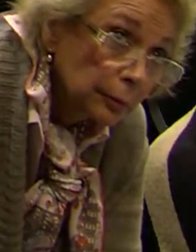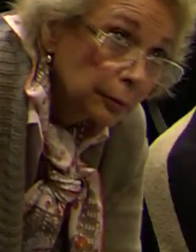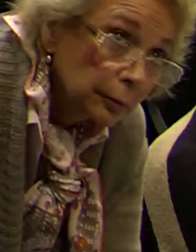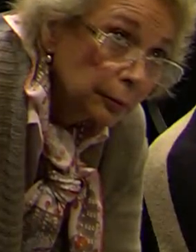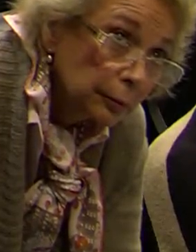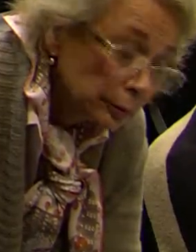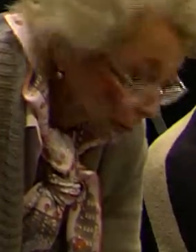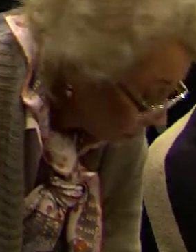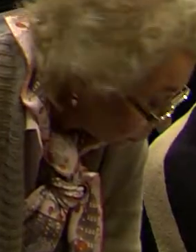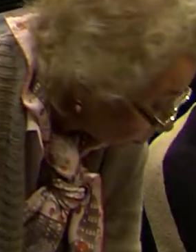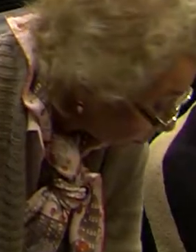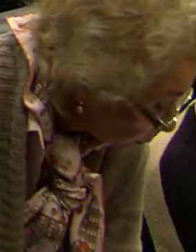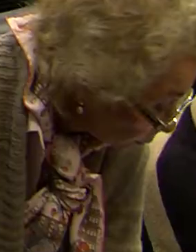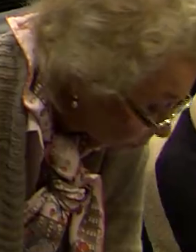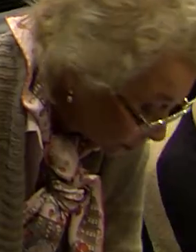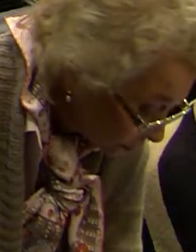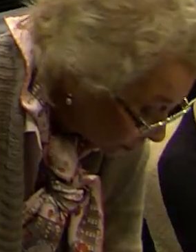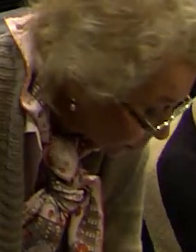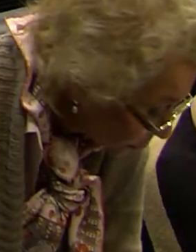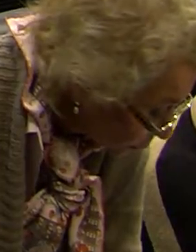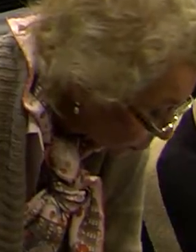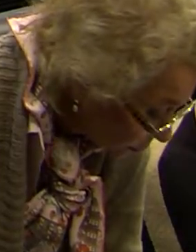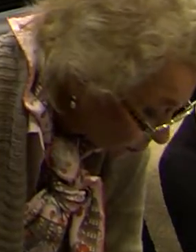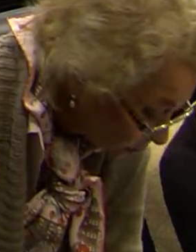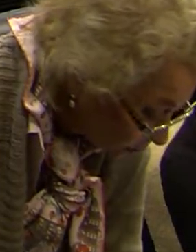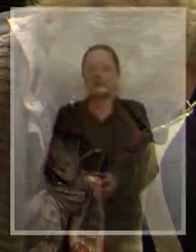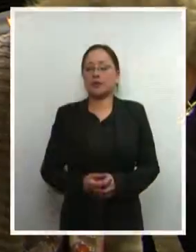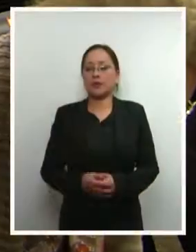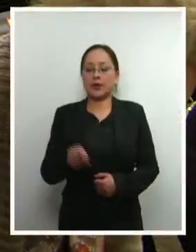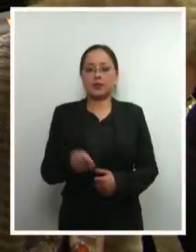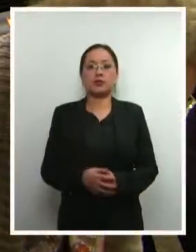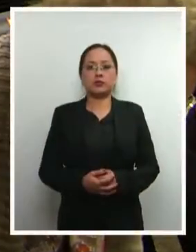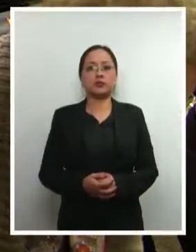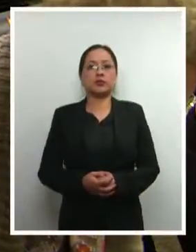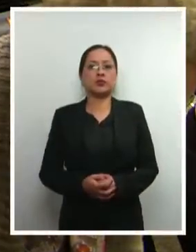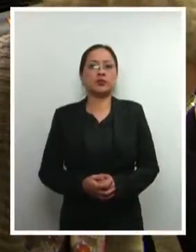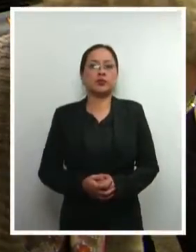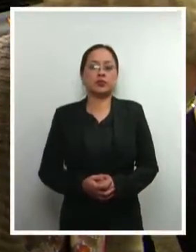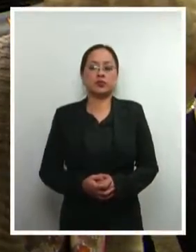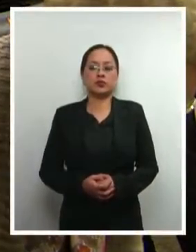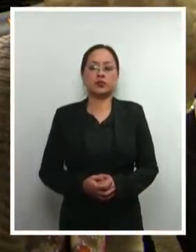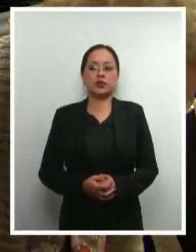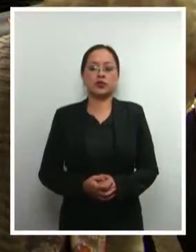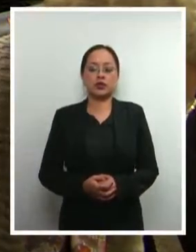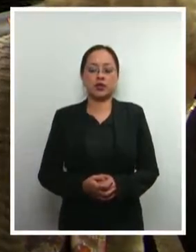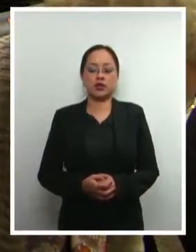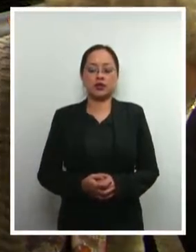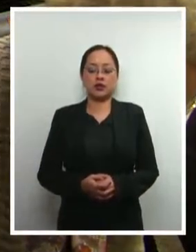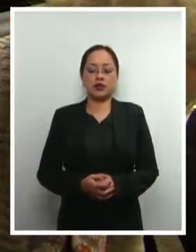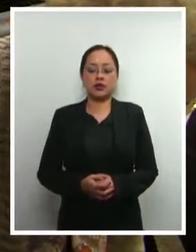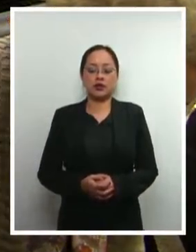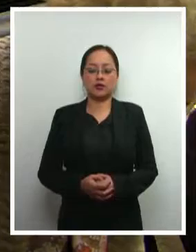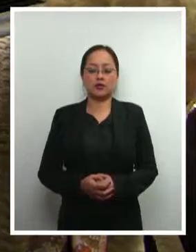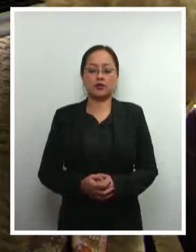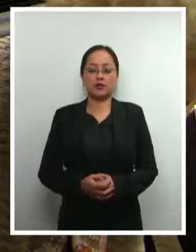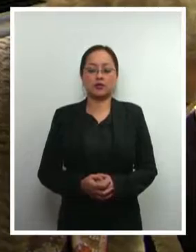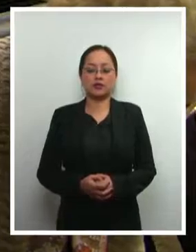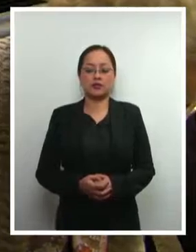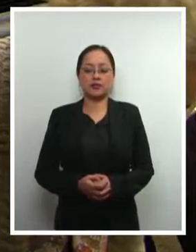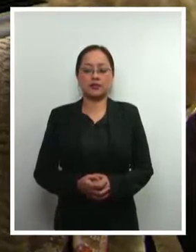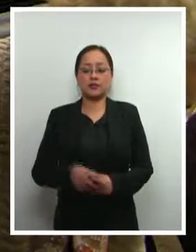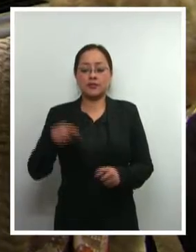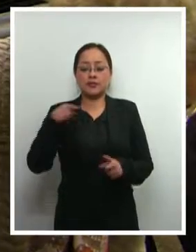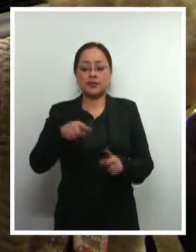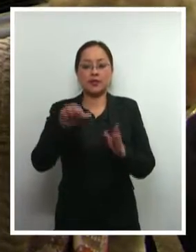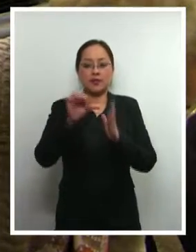Hace unos momentos se sometió a consideración del Pleno de la Asamblea Constituyente de la Ciudad de México el apartado A de este artículo